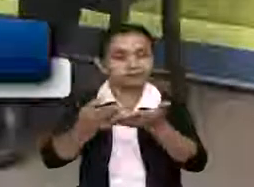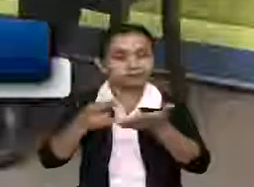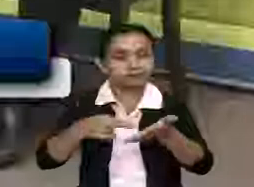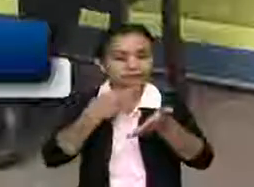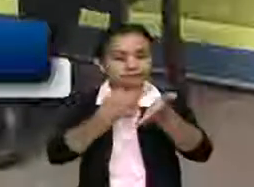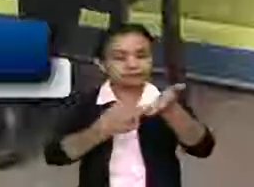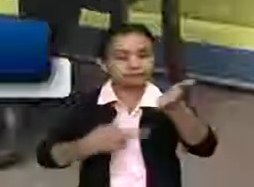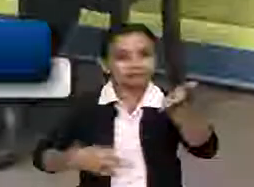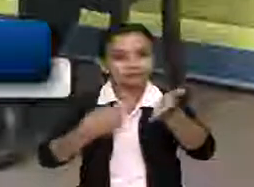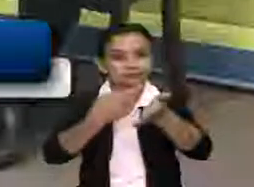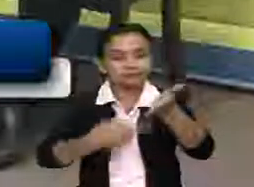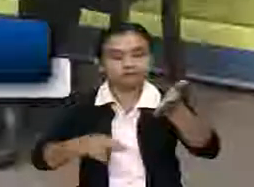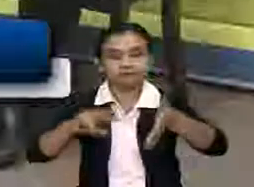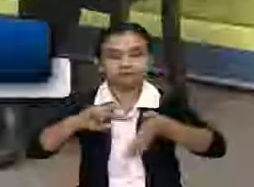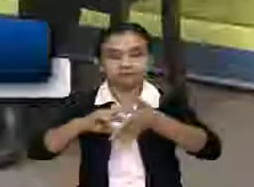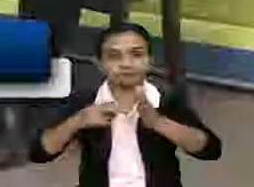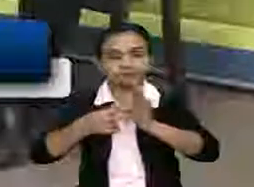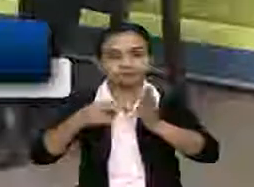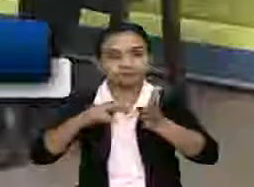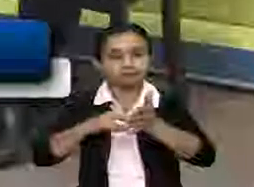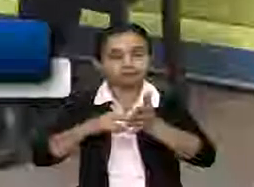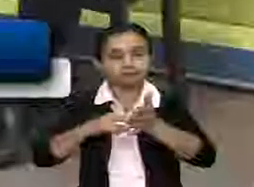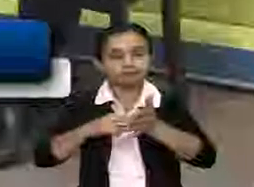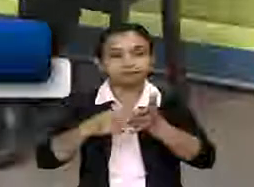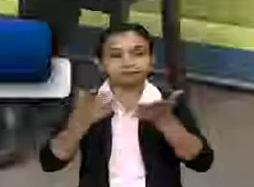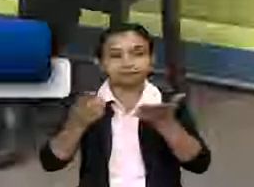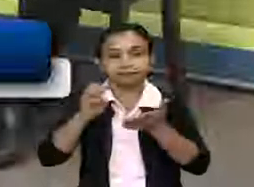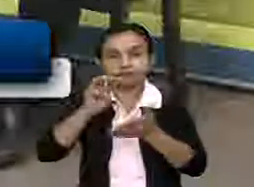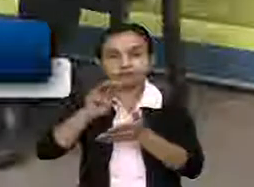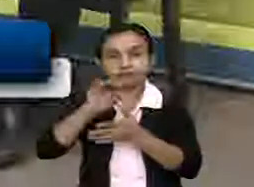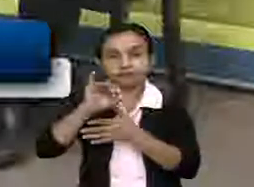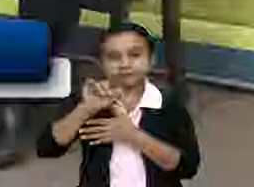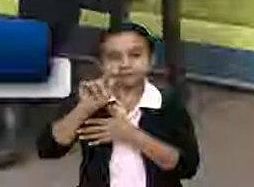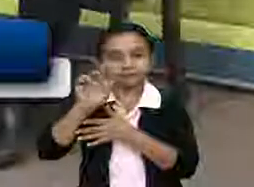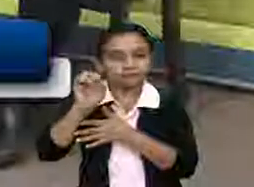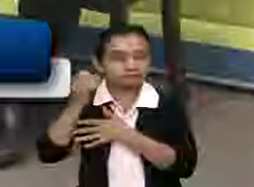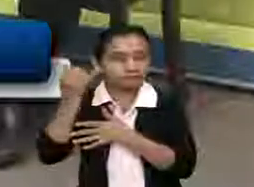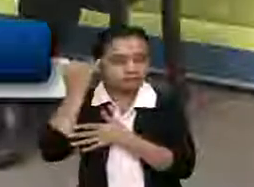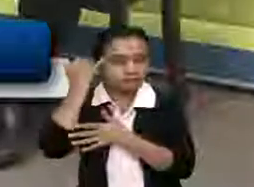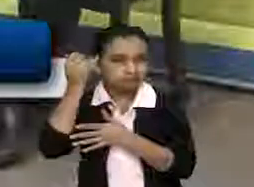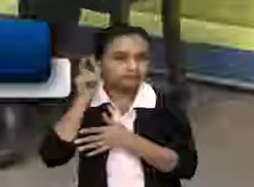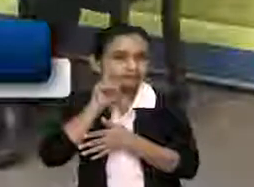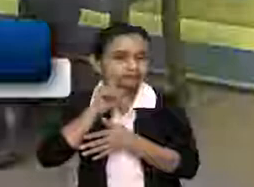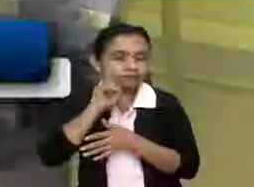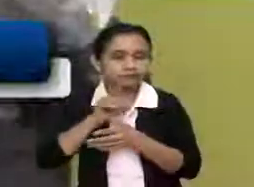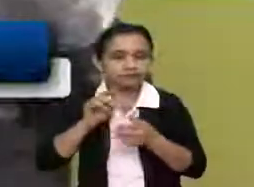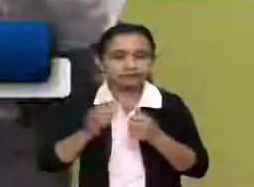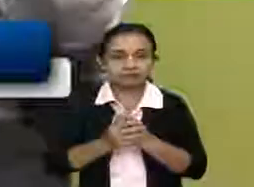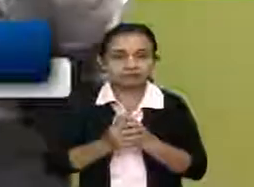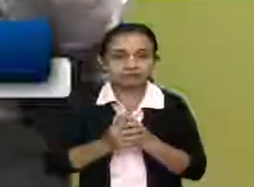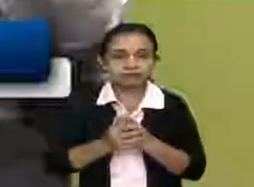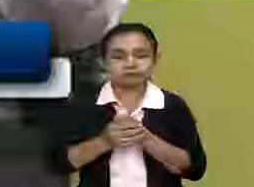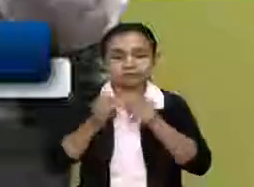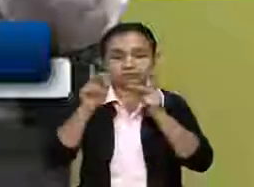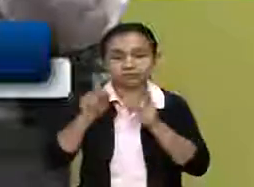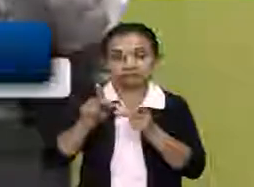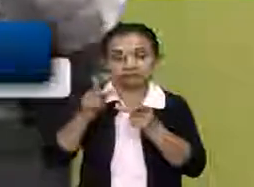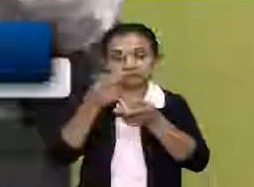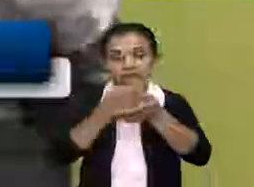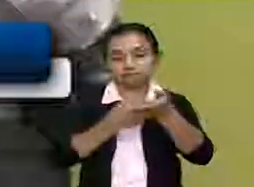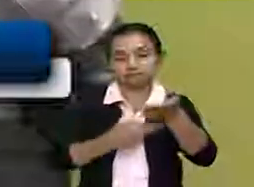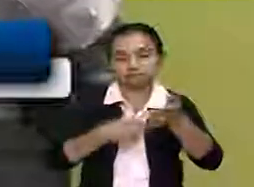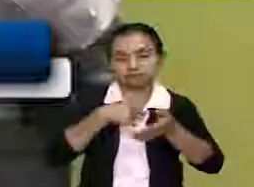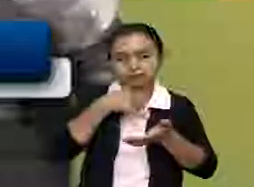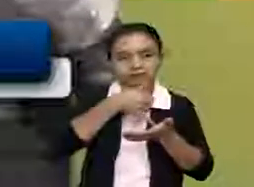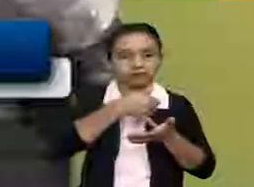de qué se trata la donación de sangre y que se denominan mitos estas falsas creencias pero uno de ellos es que si debilita la donación de sangre